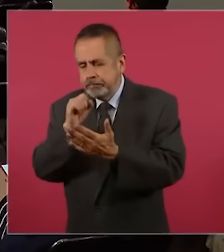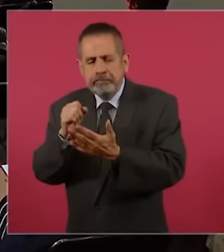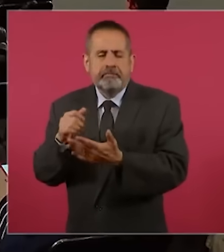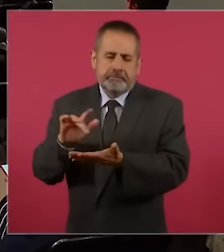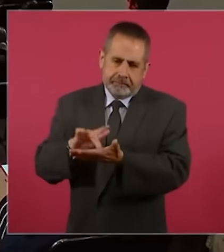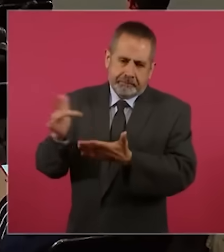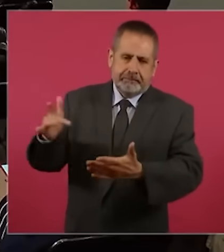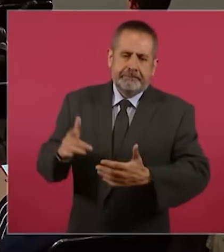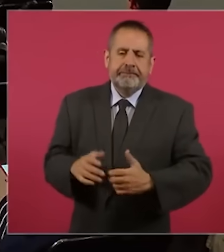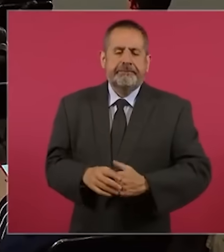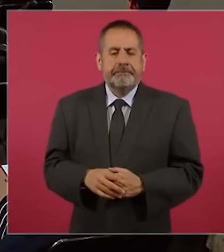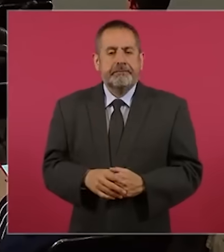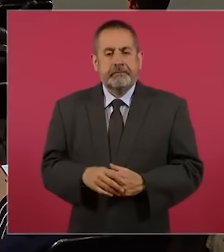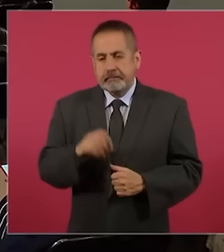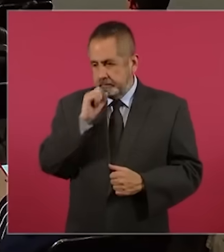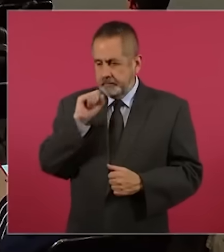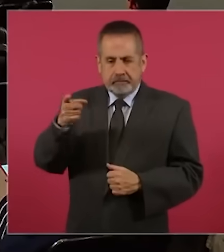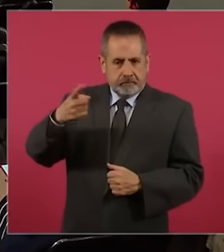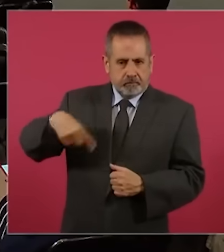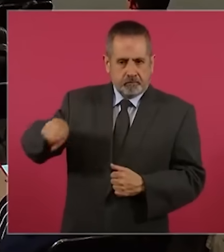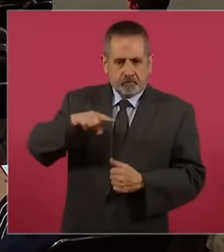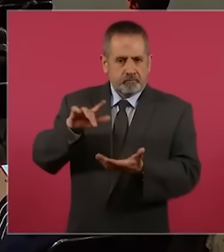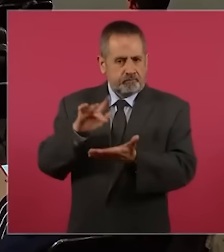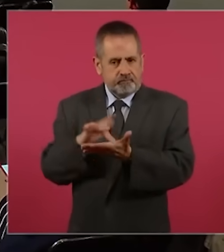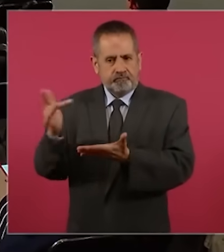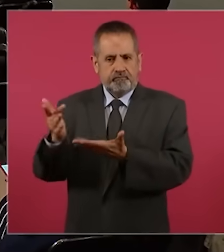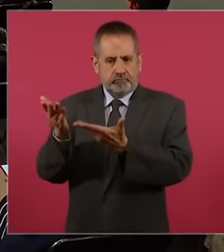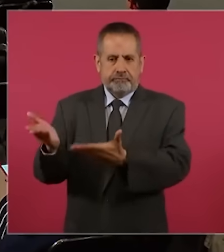y agradecer a todos,